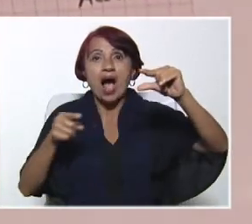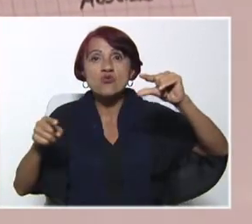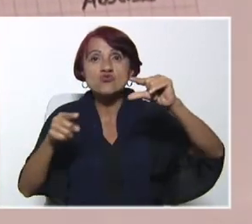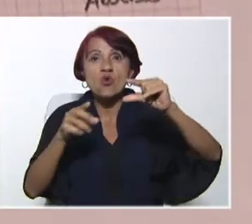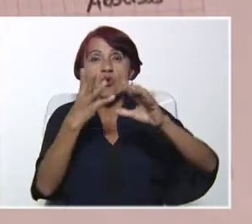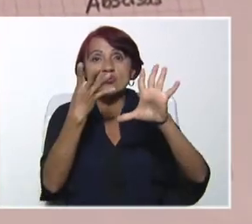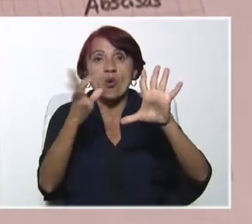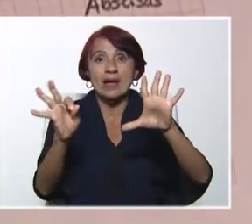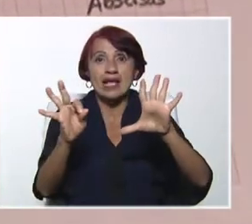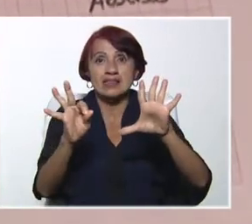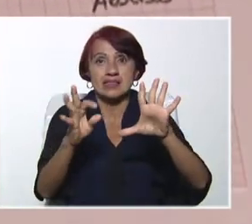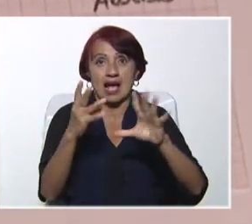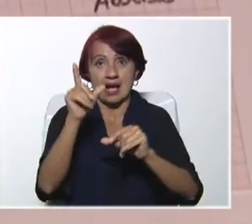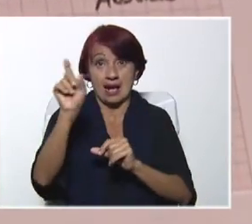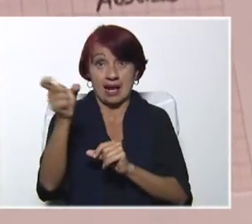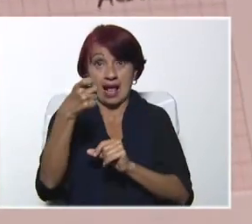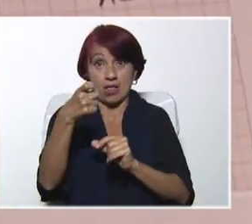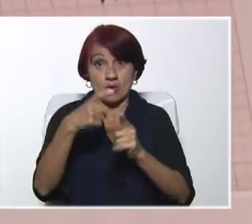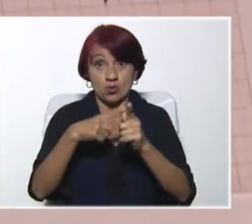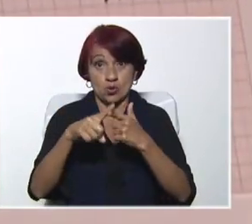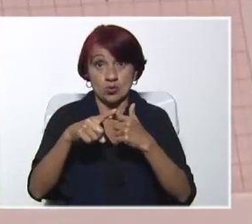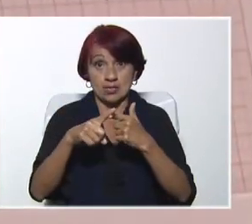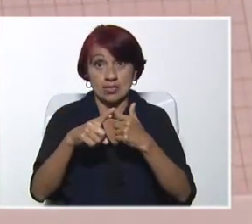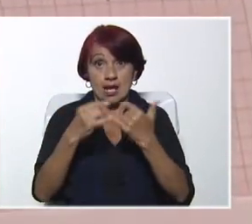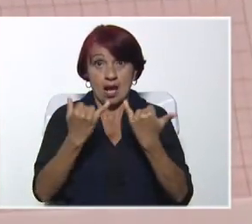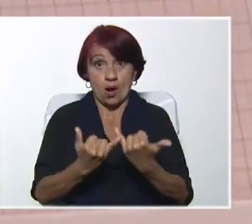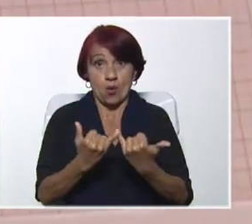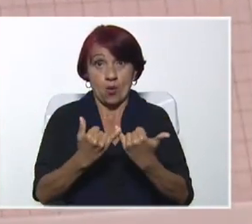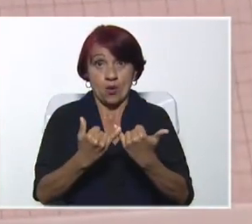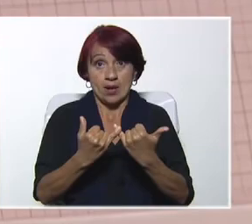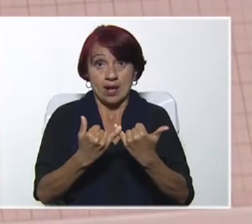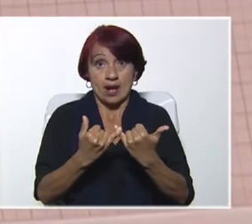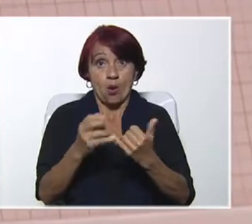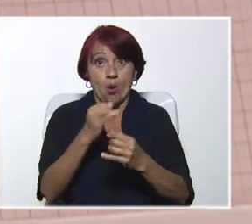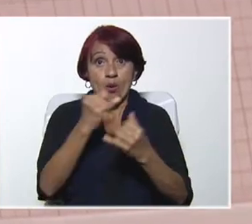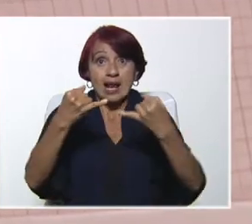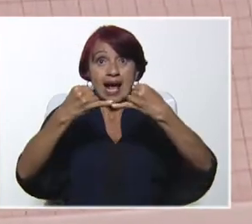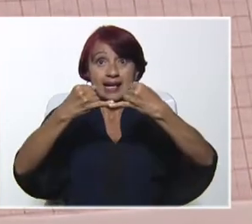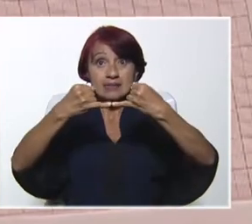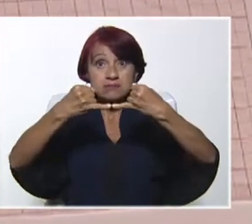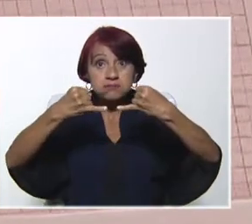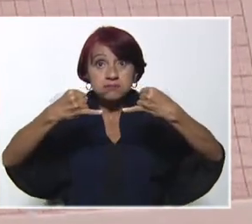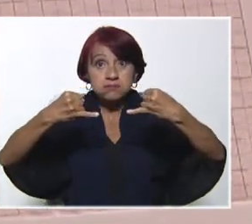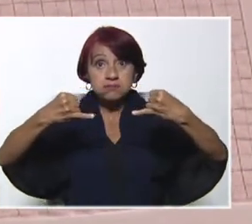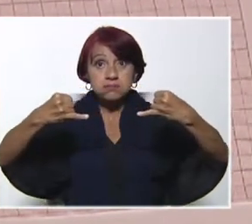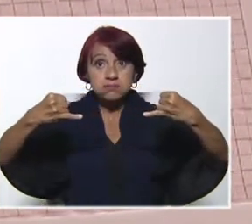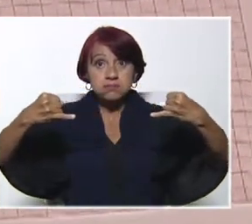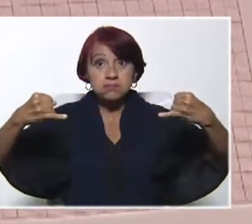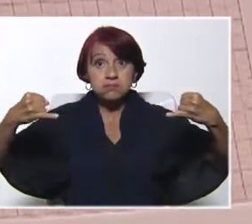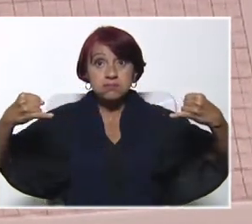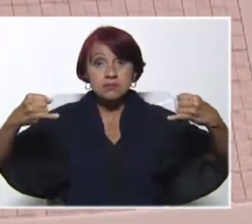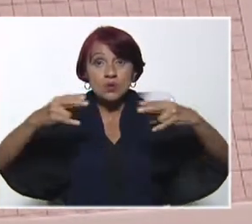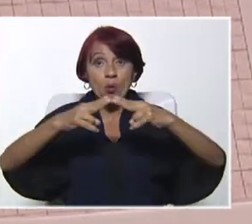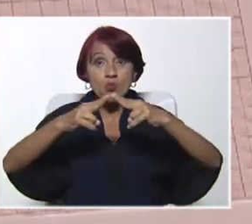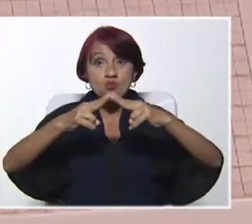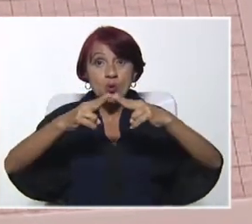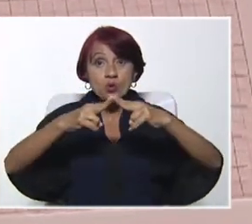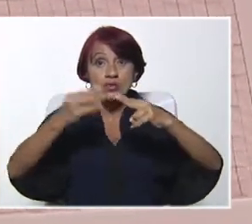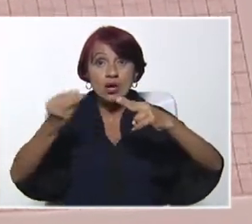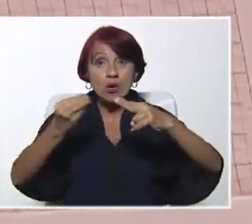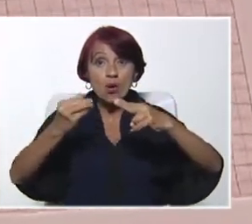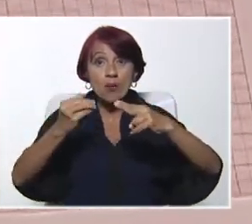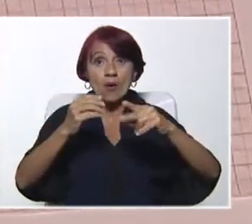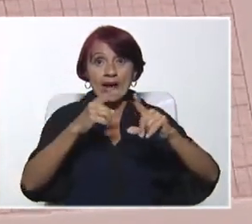grados. El eje o la recta horizontal se le conoce como